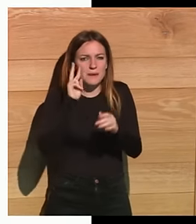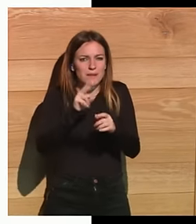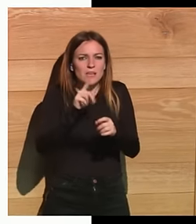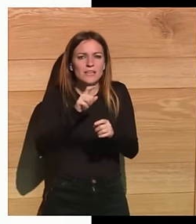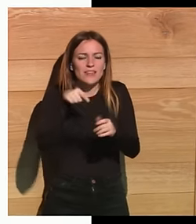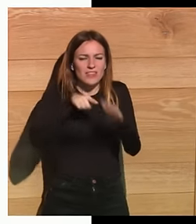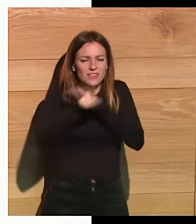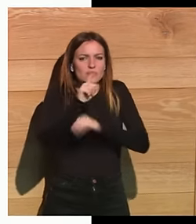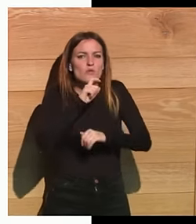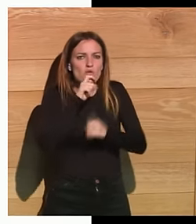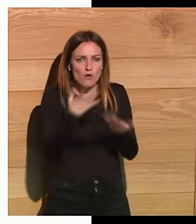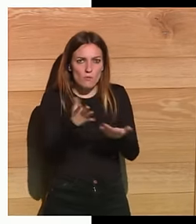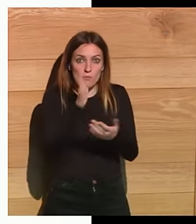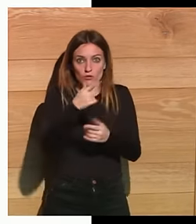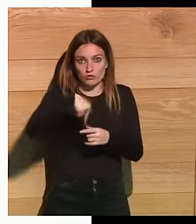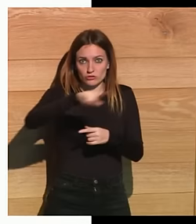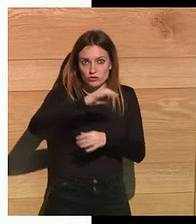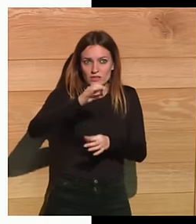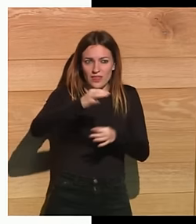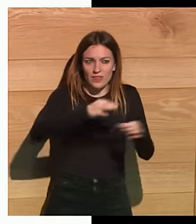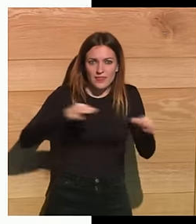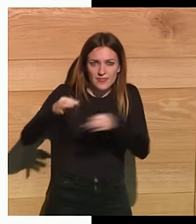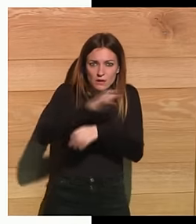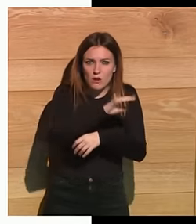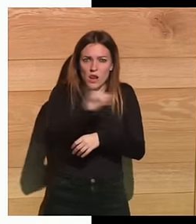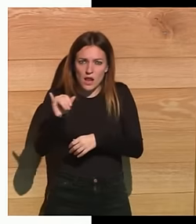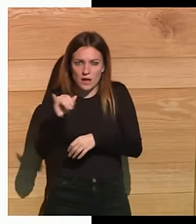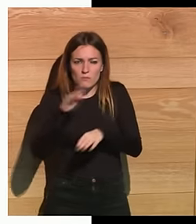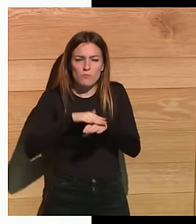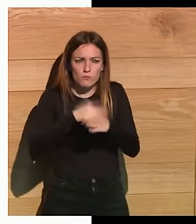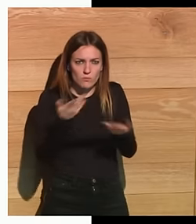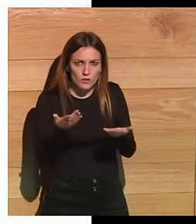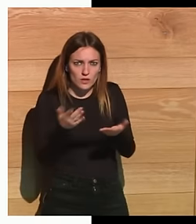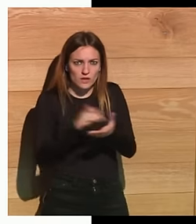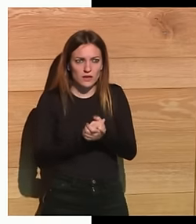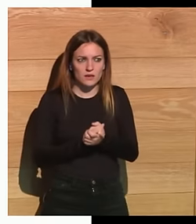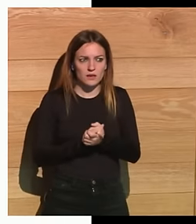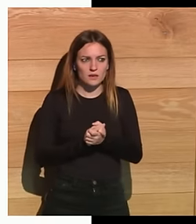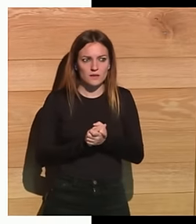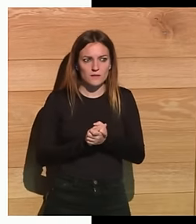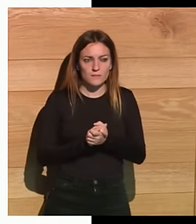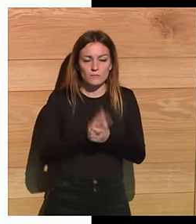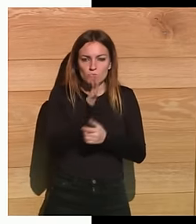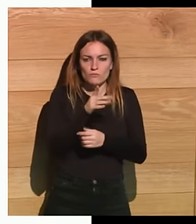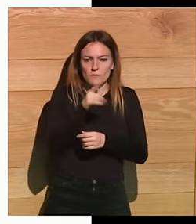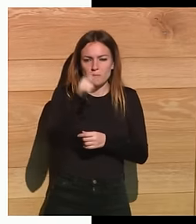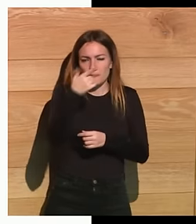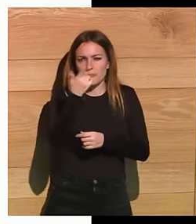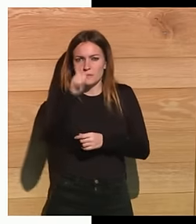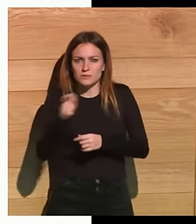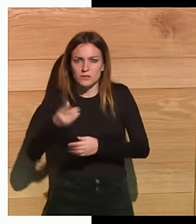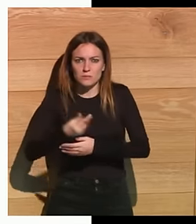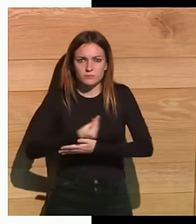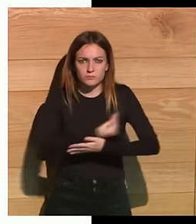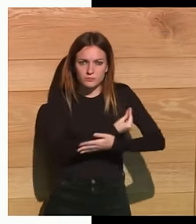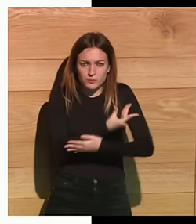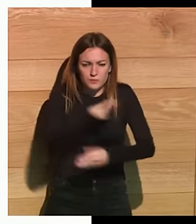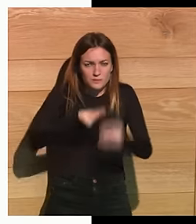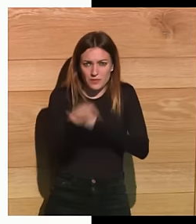qué tenemos células como la de Luke Skywalker? Porque esta no estaría ahí en un recién nacido, pero intentamos comprender